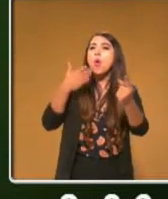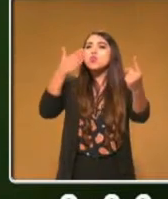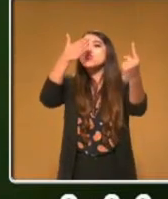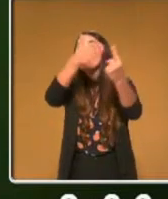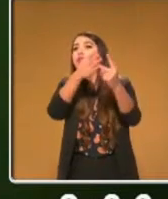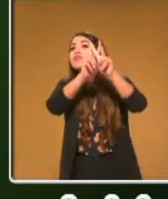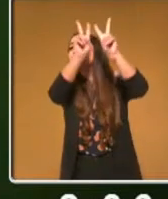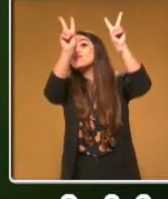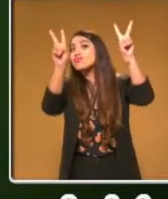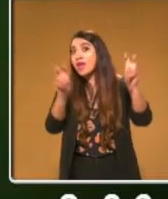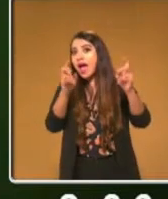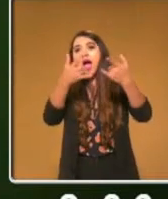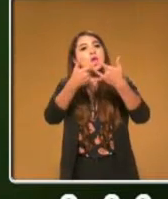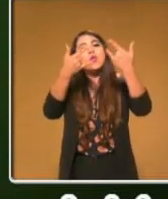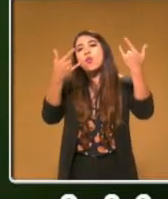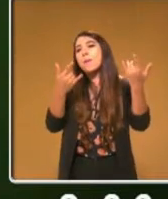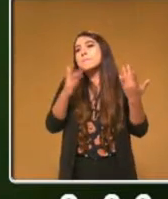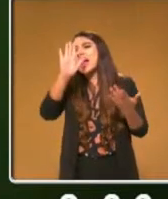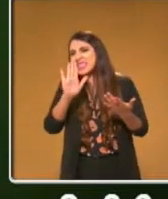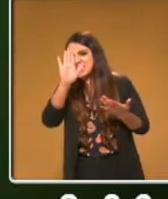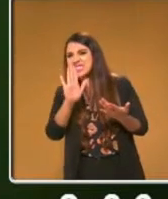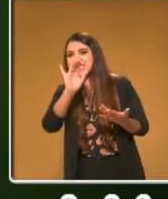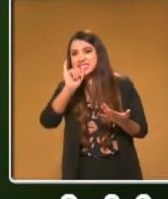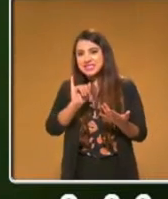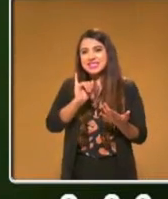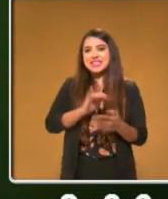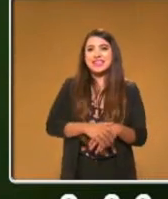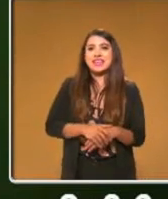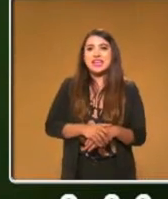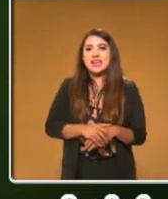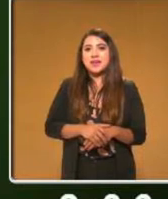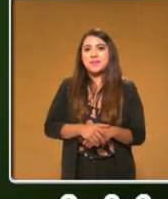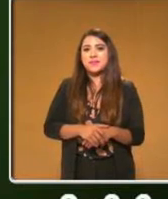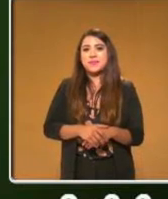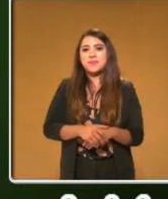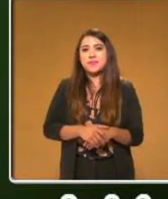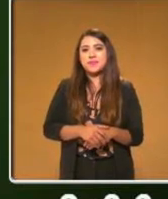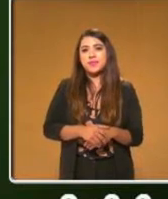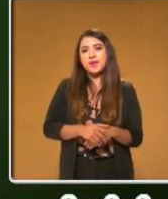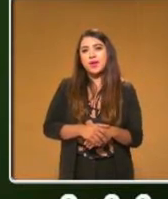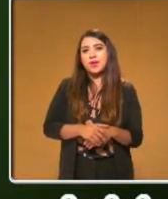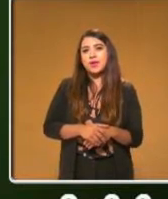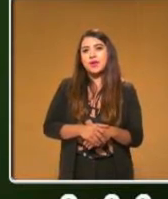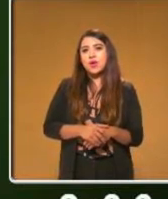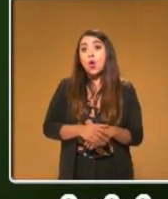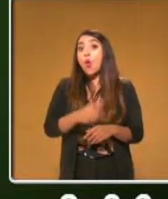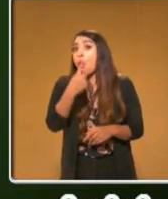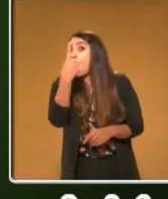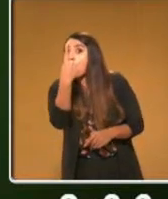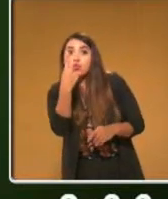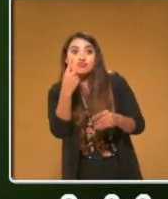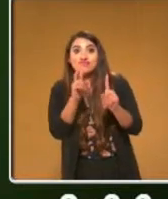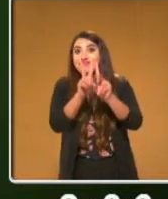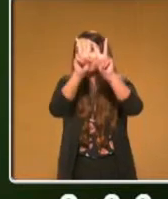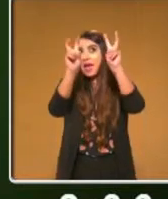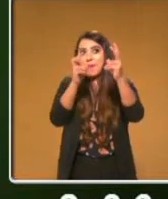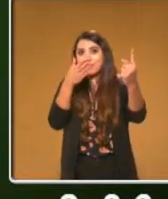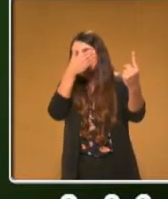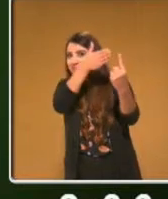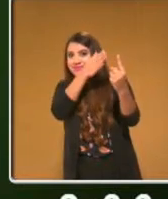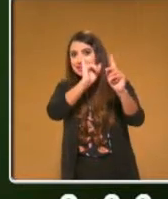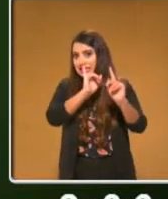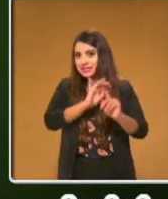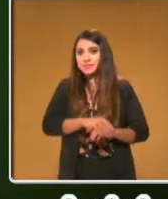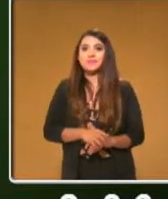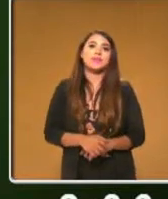cuentos. A todo lo largo de historia se trata nada más un solo tema central. También